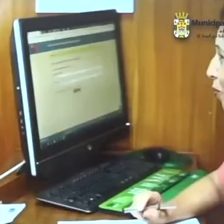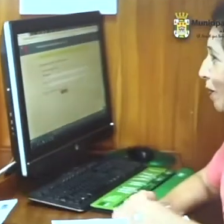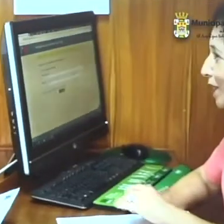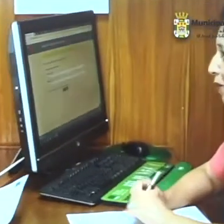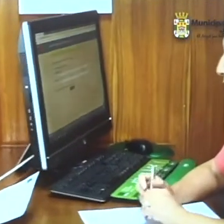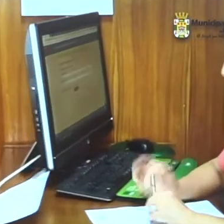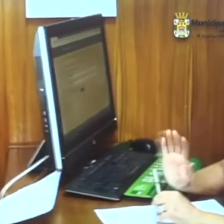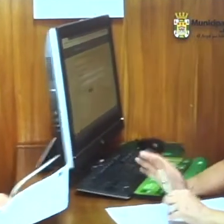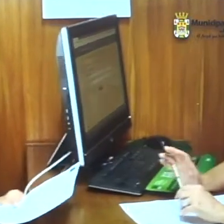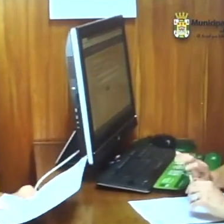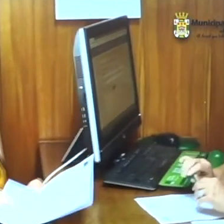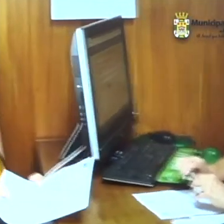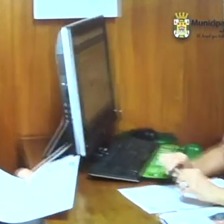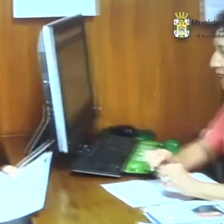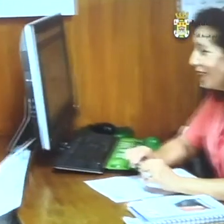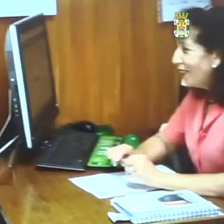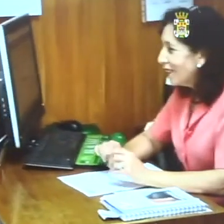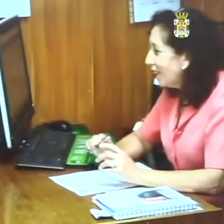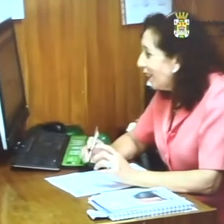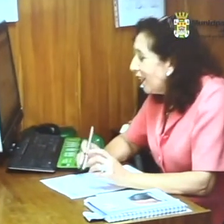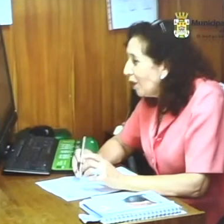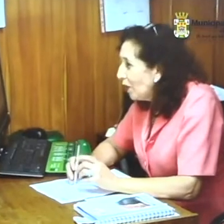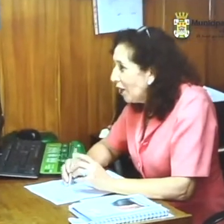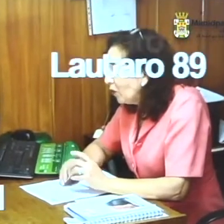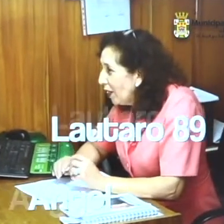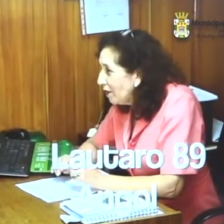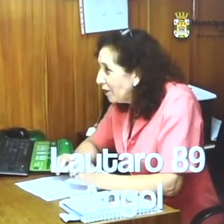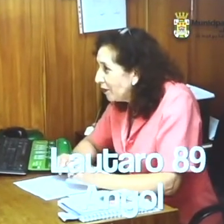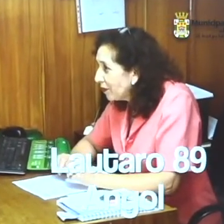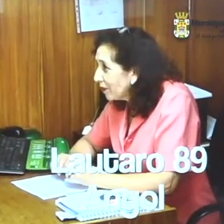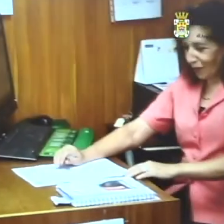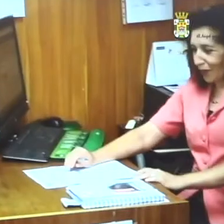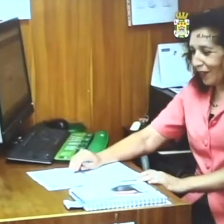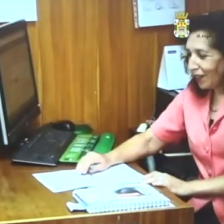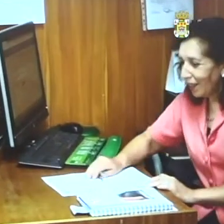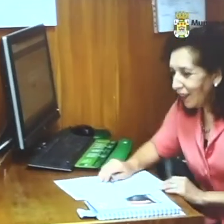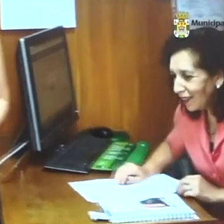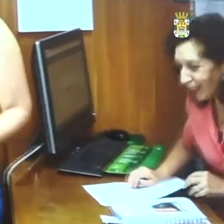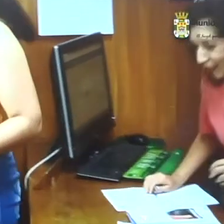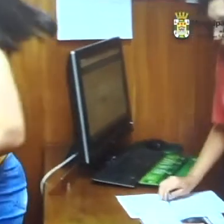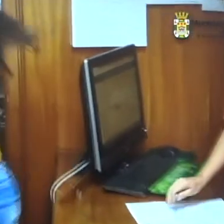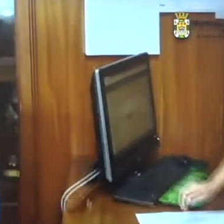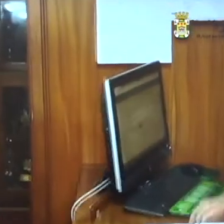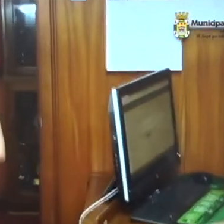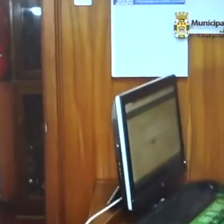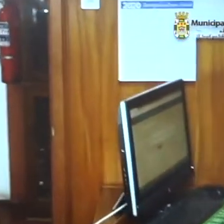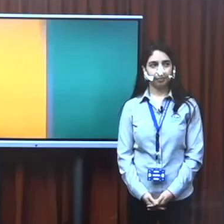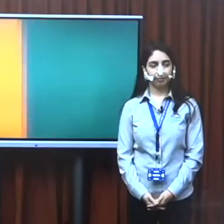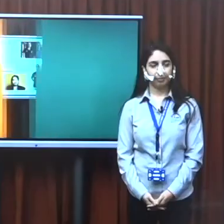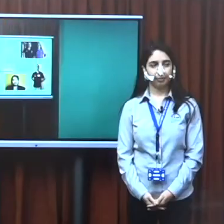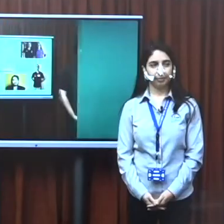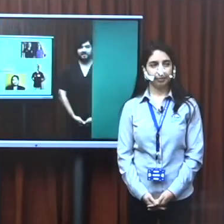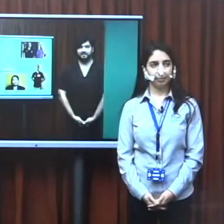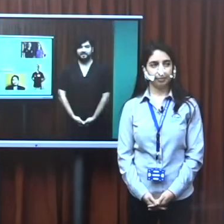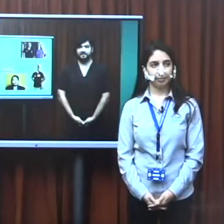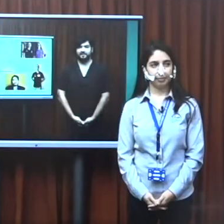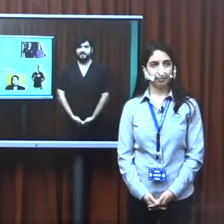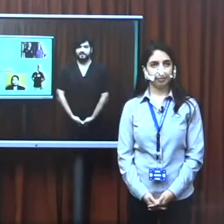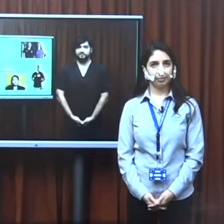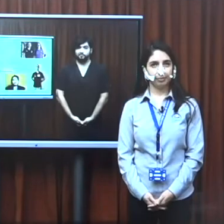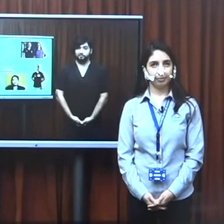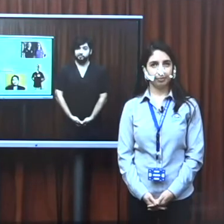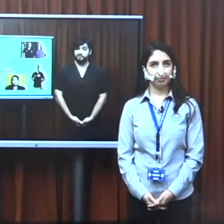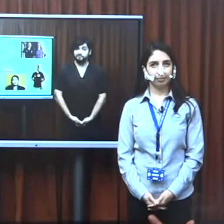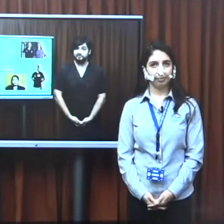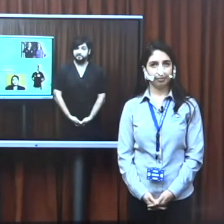mayor regalo es ver que un estudiante logró su propósito, logró su meta. No hay mayor satisfacción que... Con eso me doy por